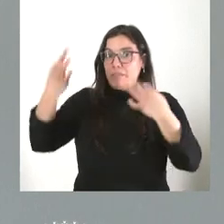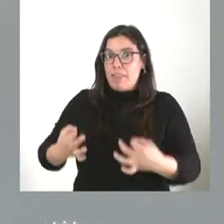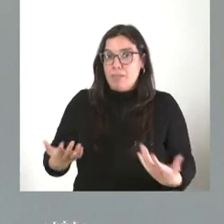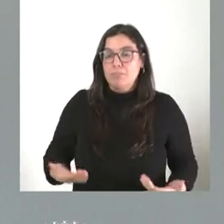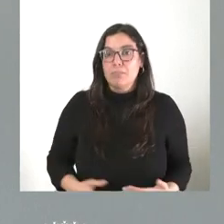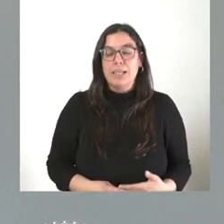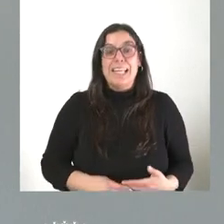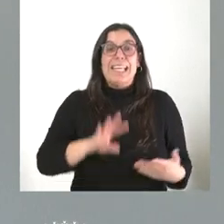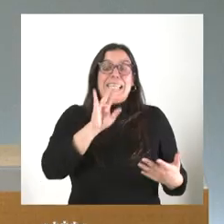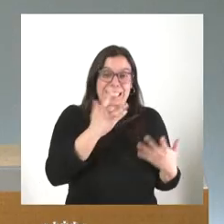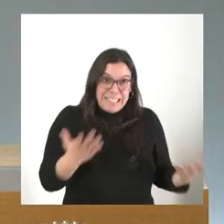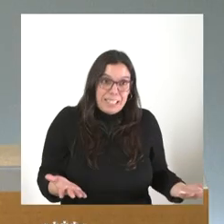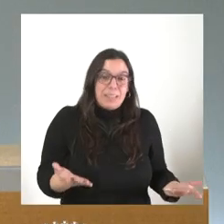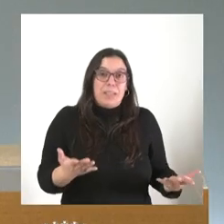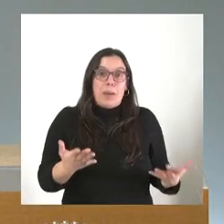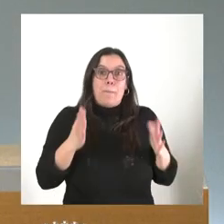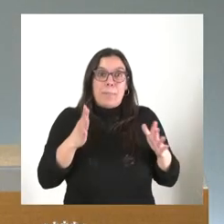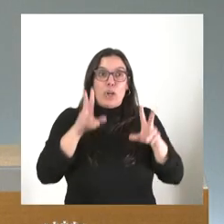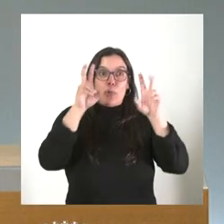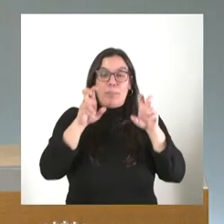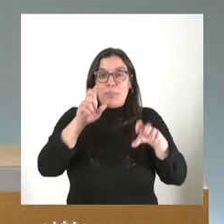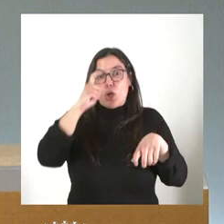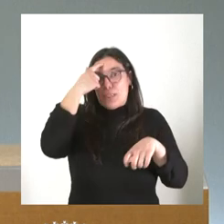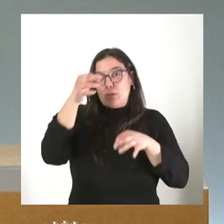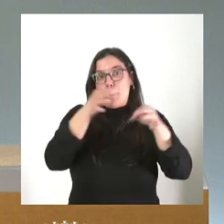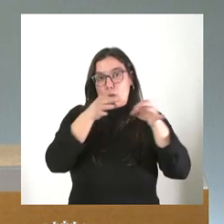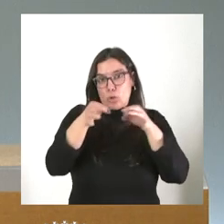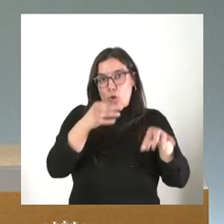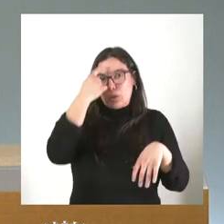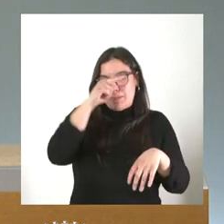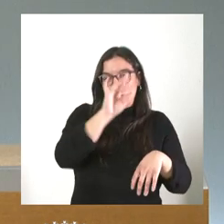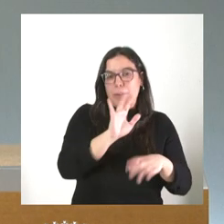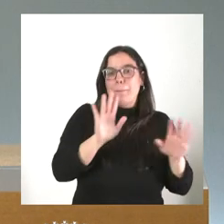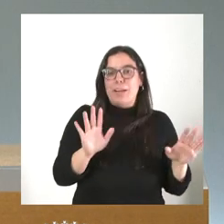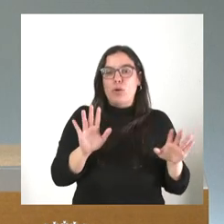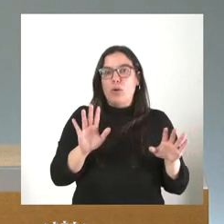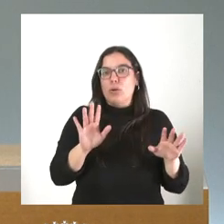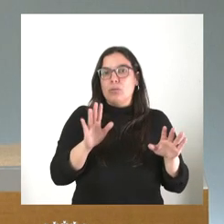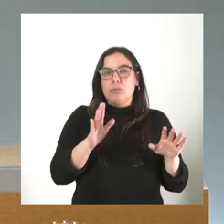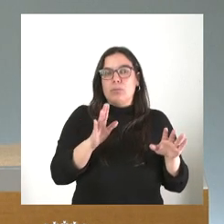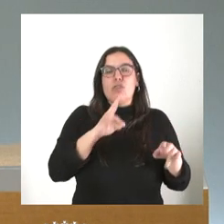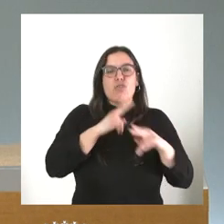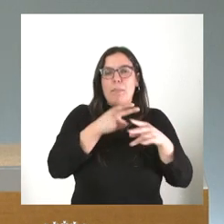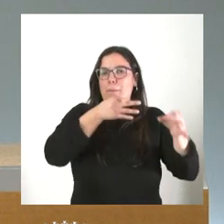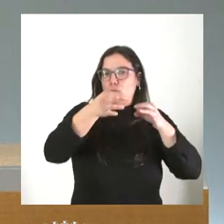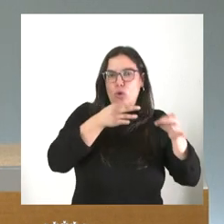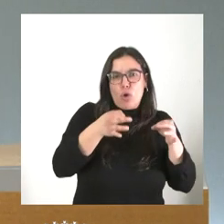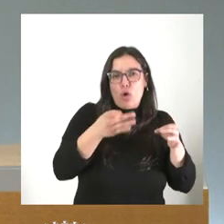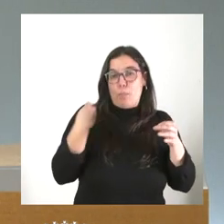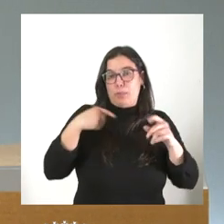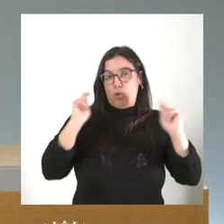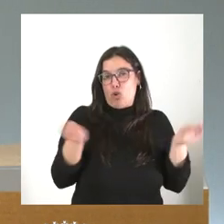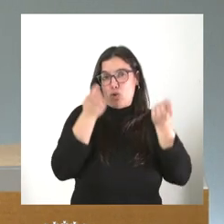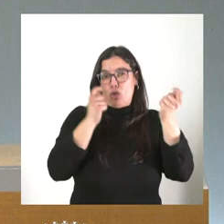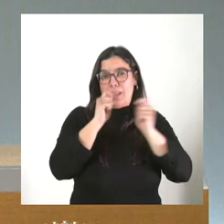lo que pasa es que con el término protocolos ya sabemos lo que ha ocurrido pero me refiero Más allá de que lo llamemos protocolos como ponía en la nota de prensa